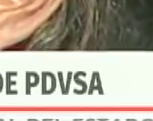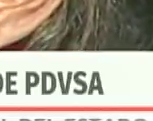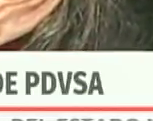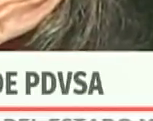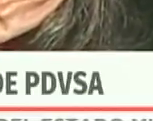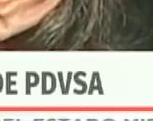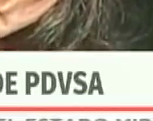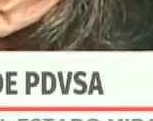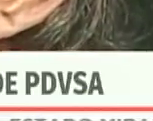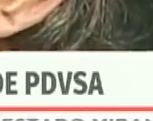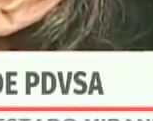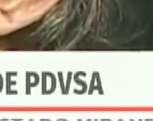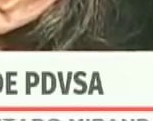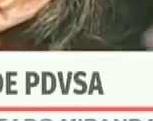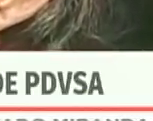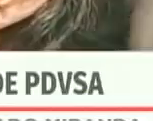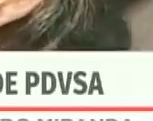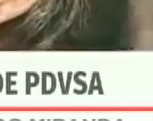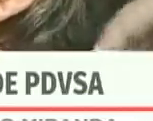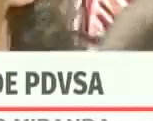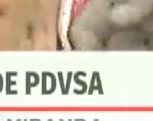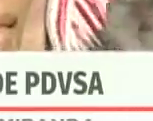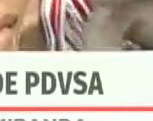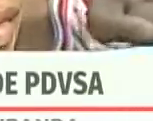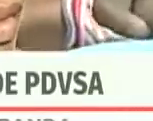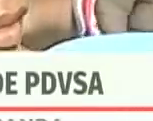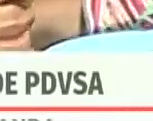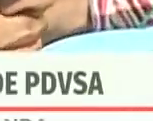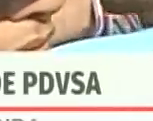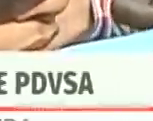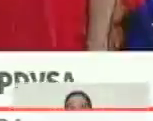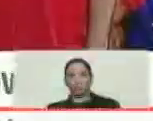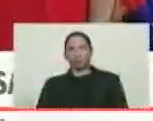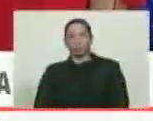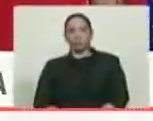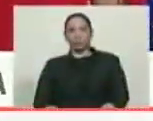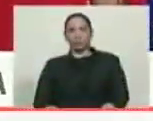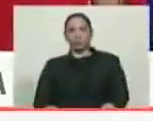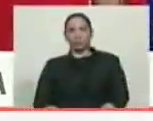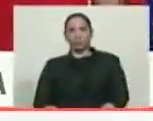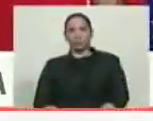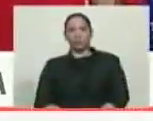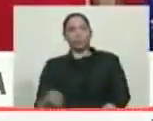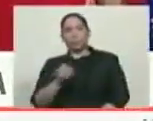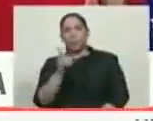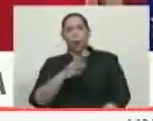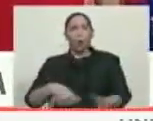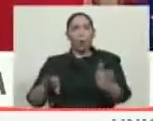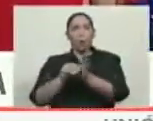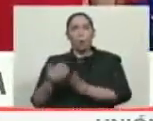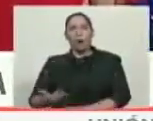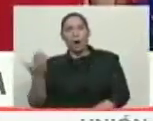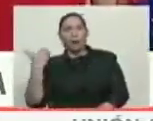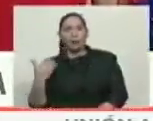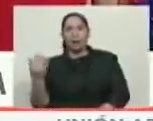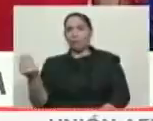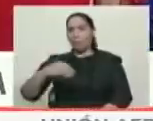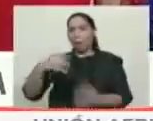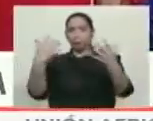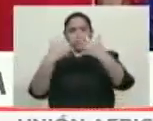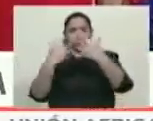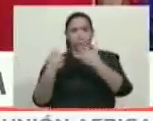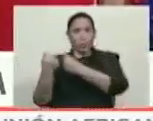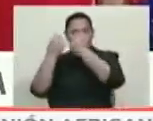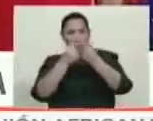defendiendo el modelo del socialismo bolivariano. No vamos a volver atrás, por más guerra económica, por